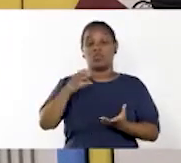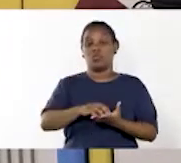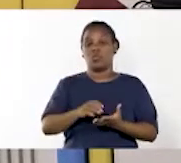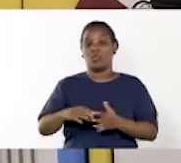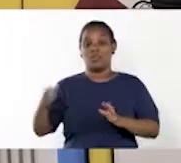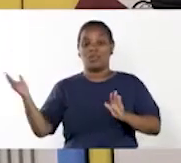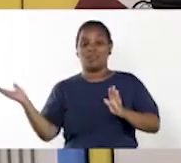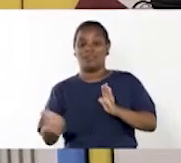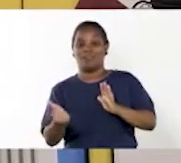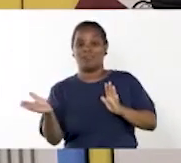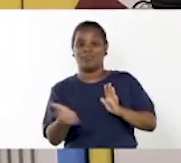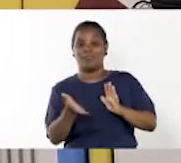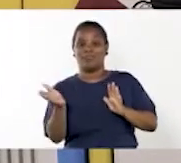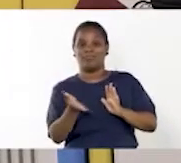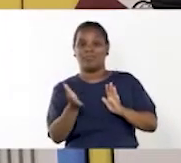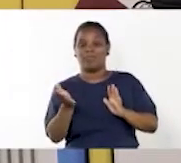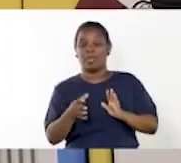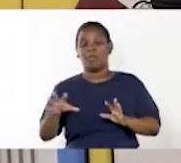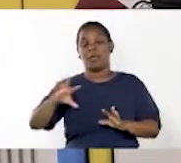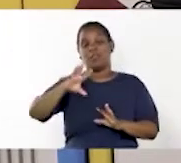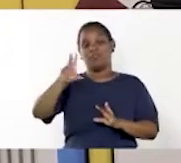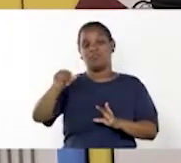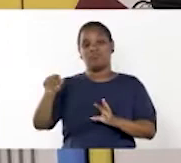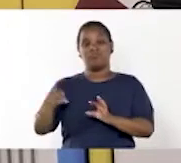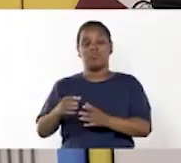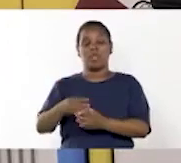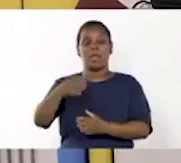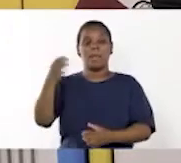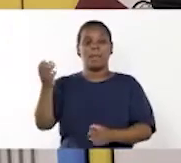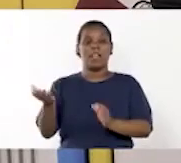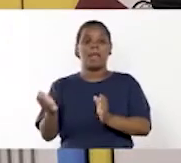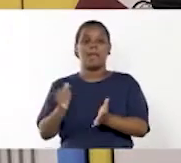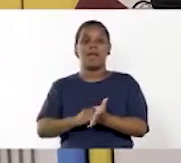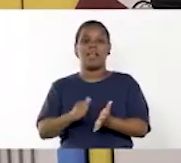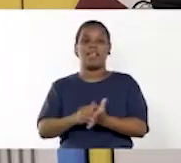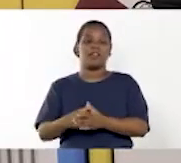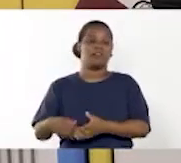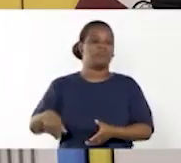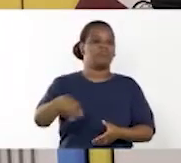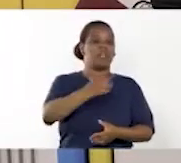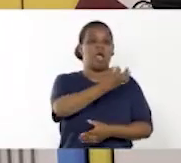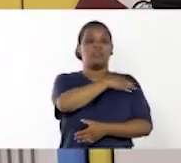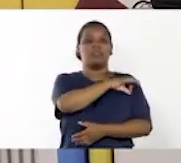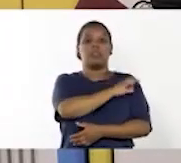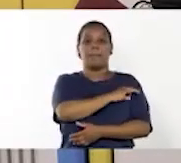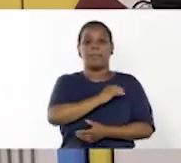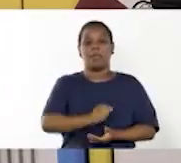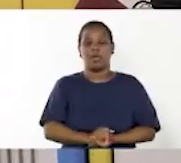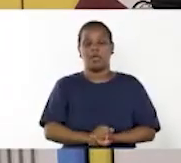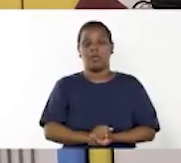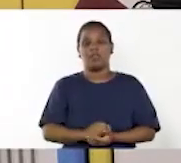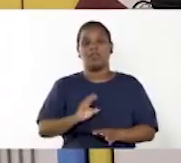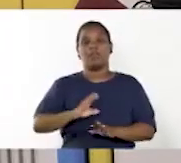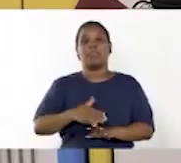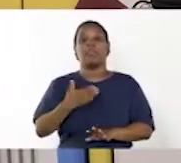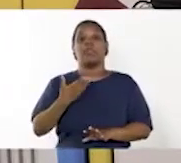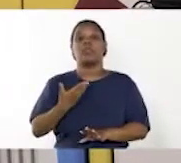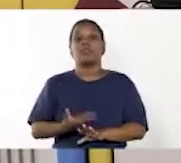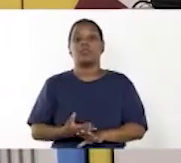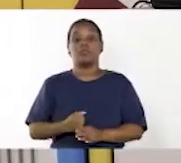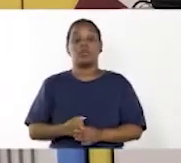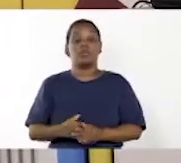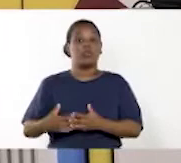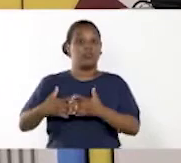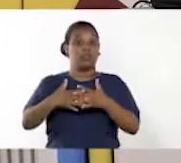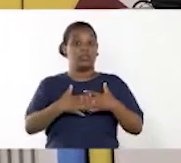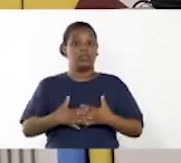para llevar sus maderas hacia los españoles, después los sustituye